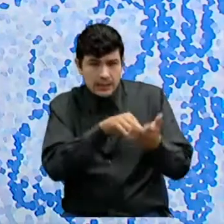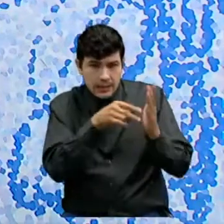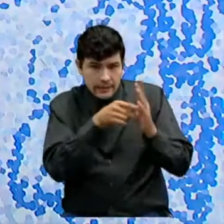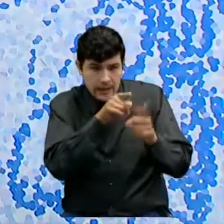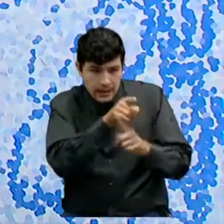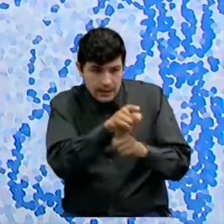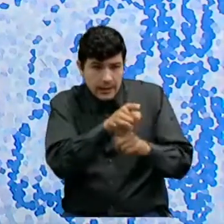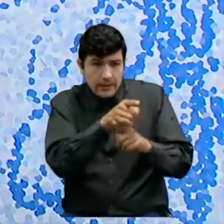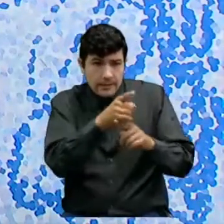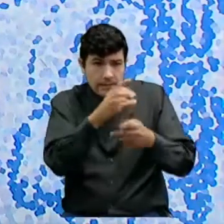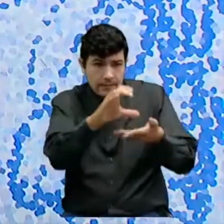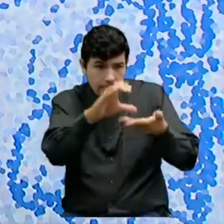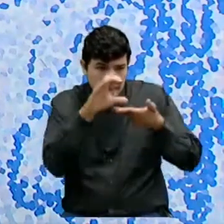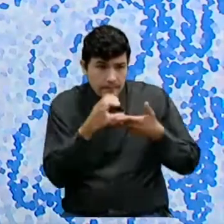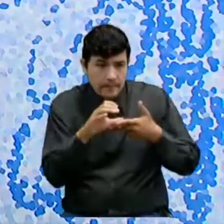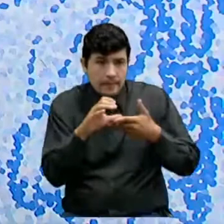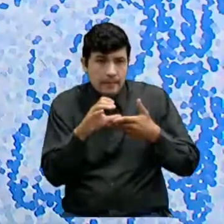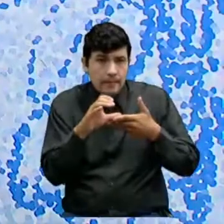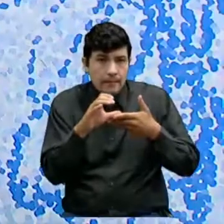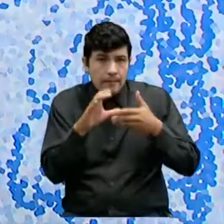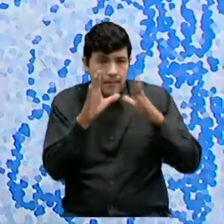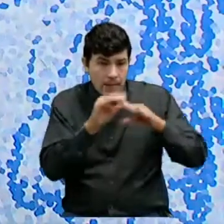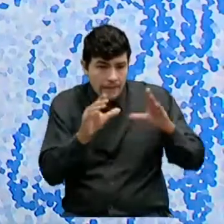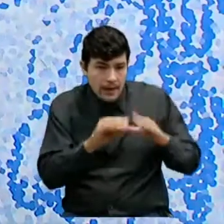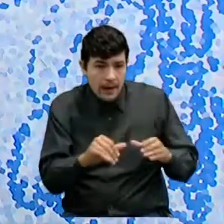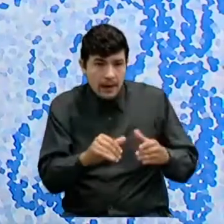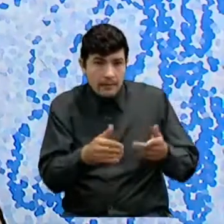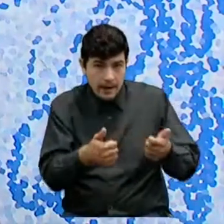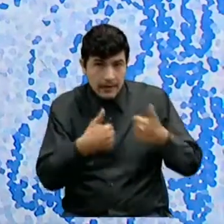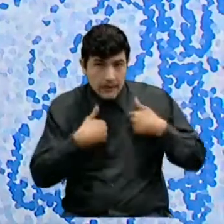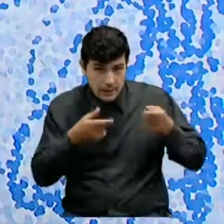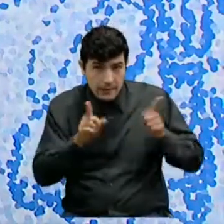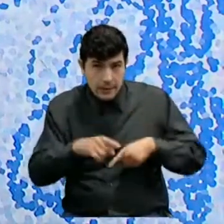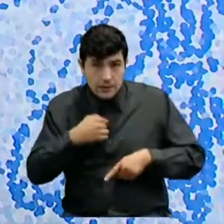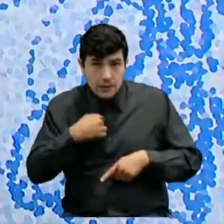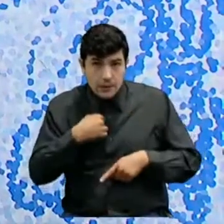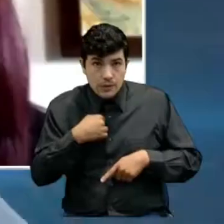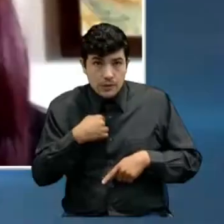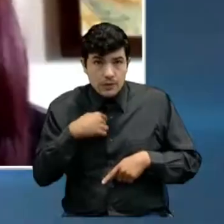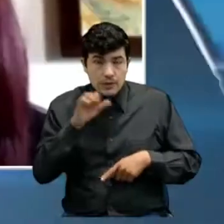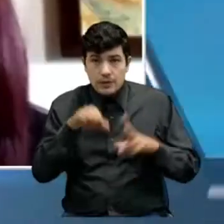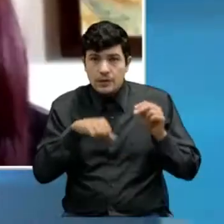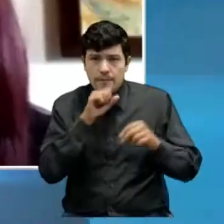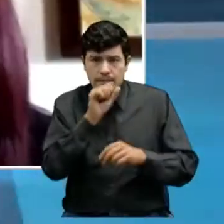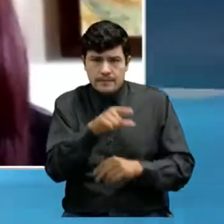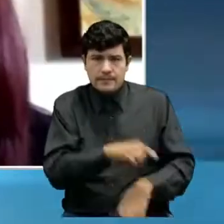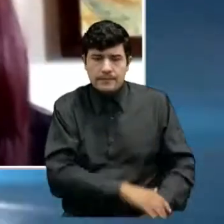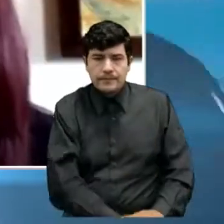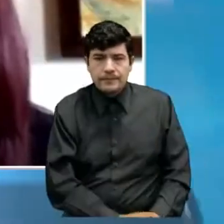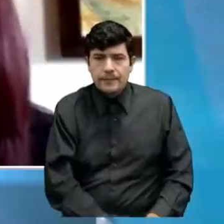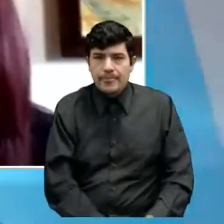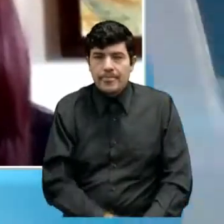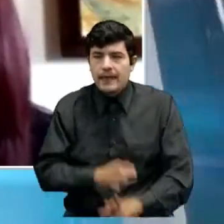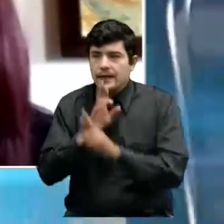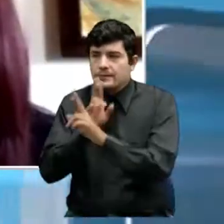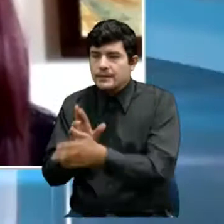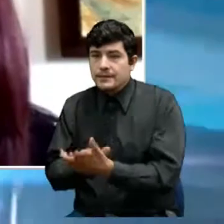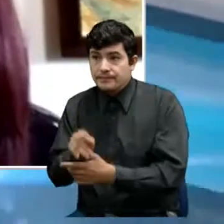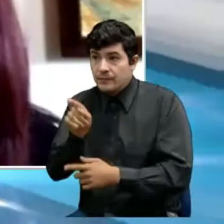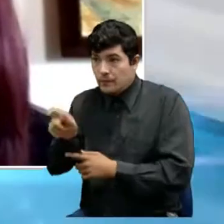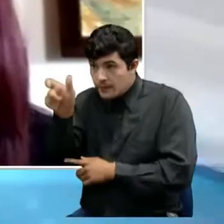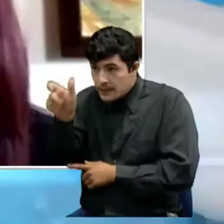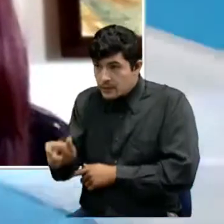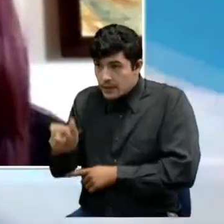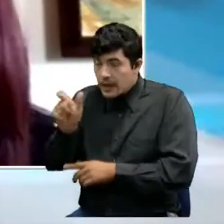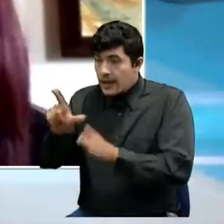prima navideña. ¿Qué podemos contestarle a nuestro televidente, doctora Marta? Doctora Marta. Desde que esté regularizada